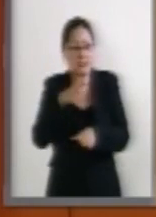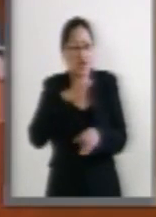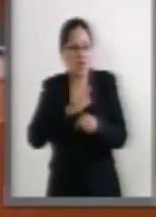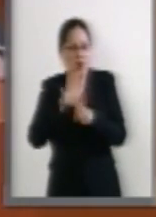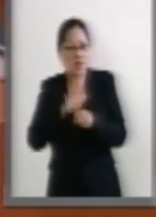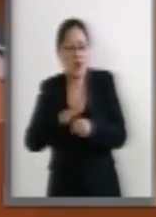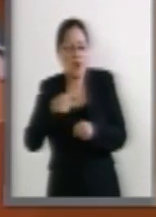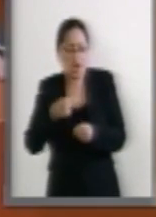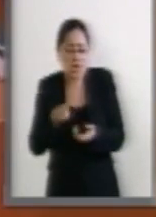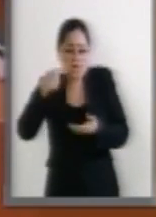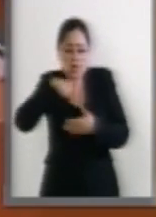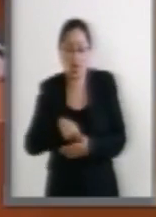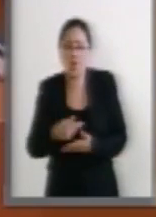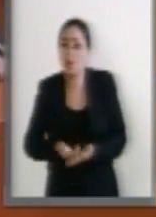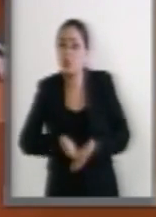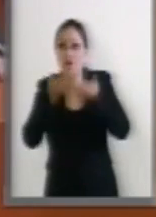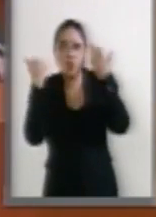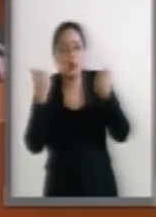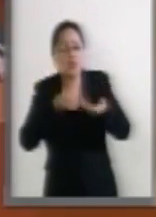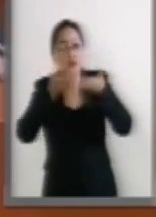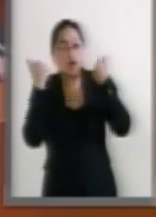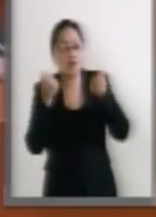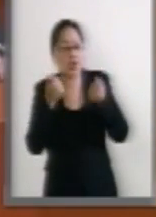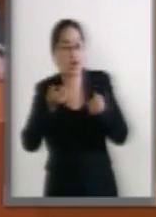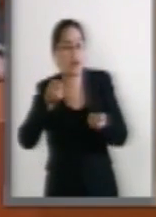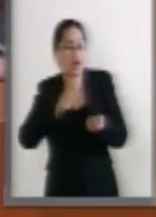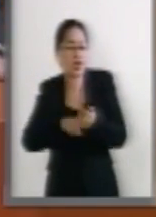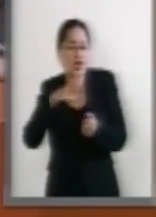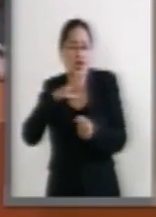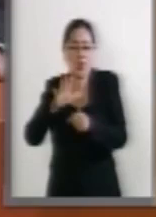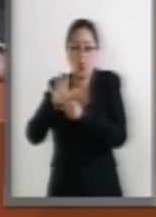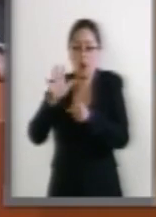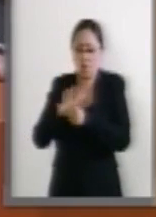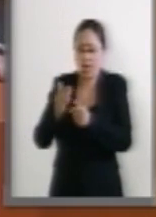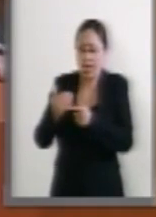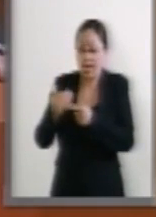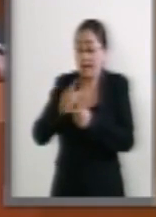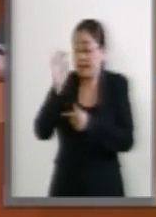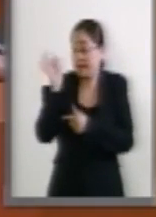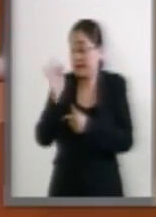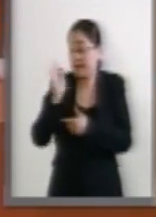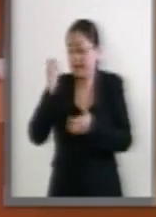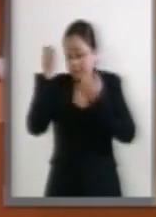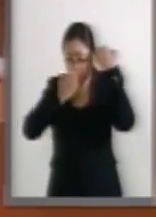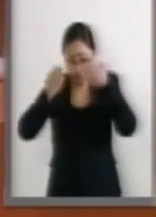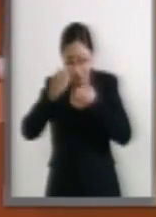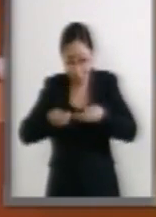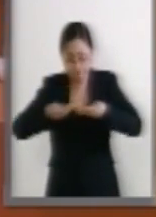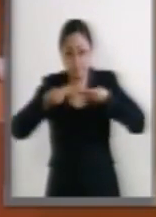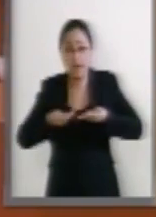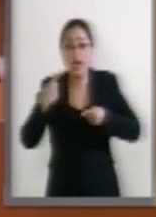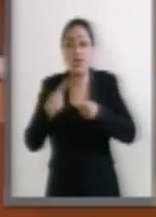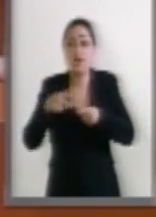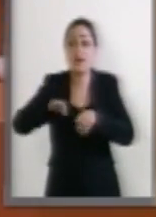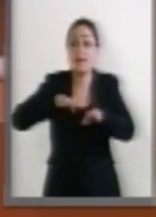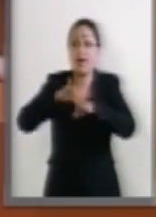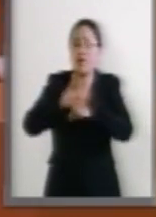dolosa, es decir, cuando a través del recurso de revisión se acredite que el servidor